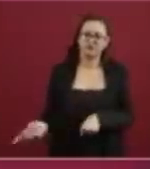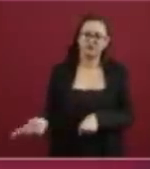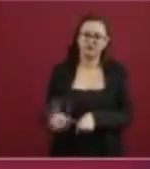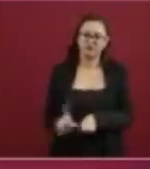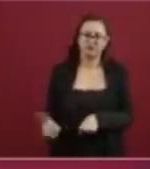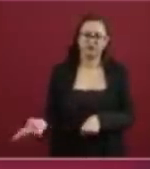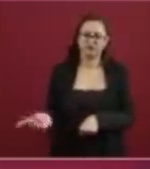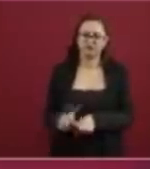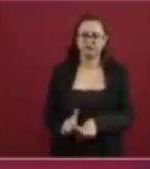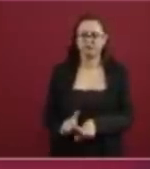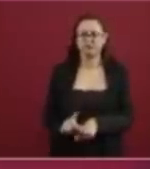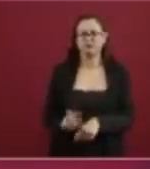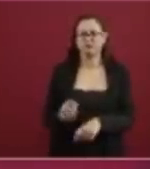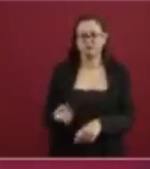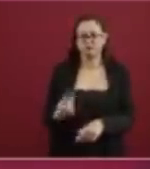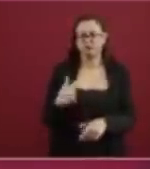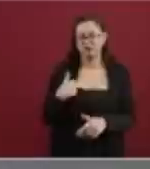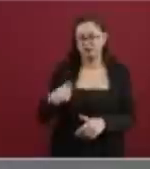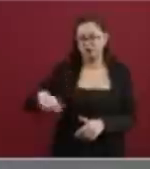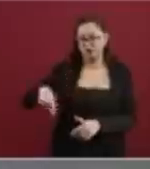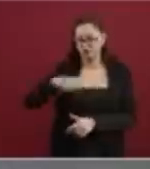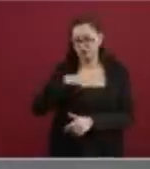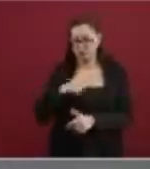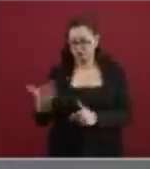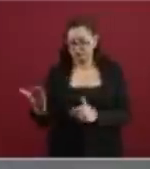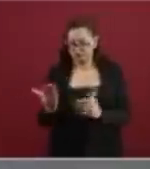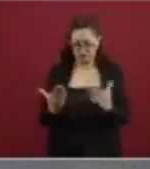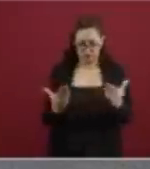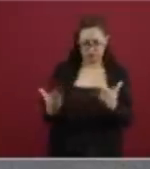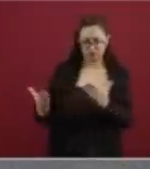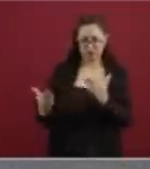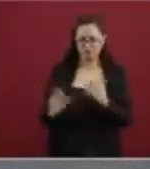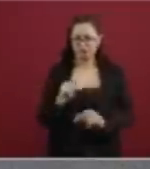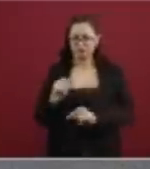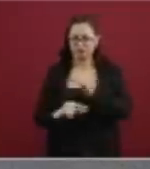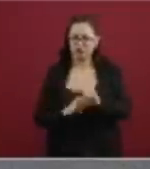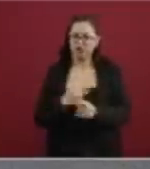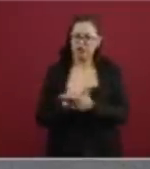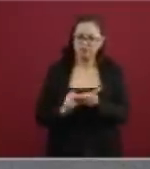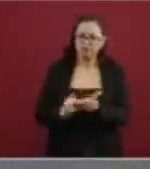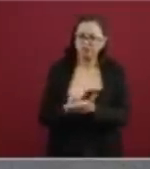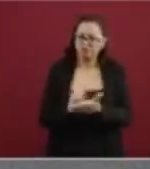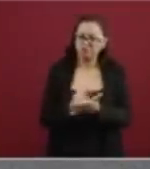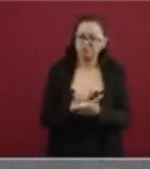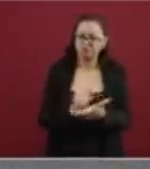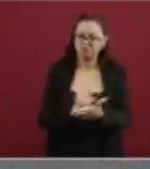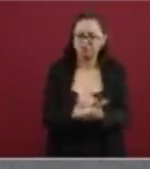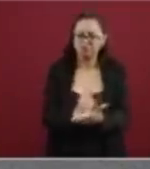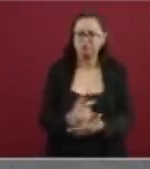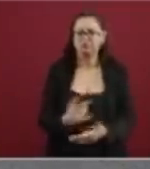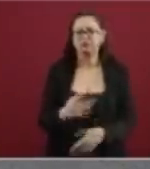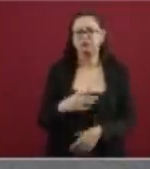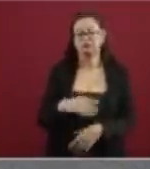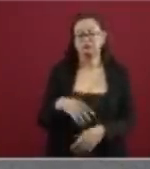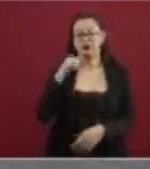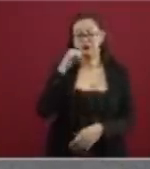que es la que nos sirve para ir tomando decisiones. Ayer hablaba yo en